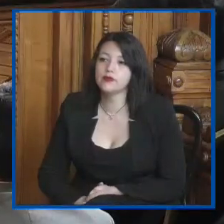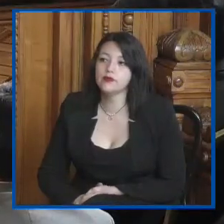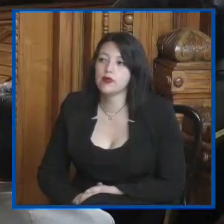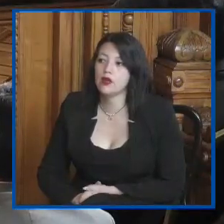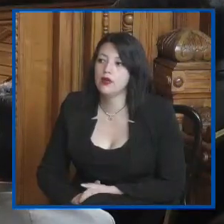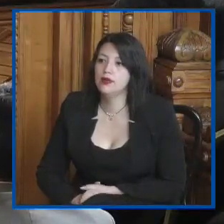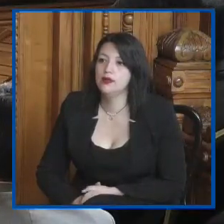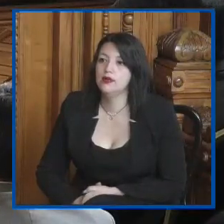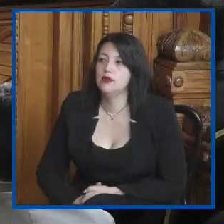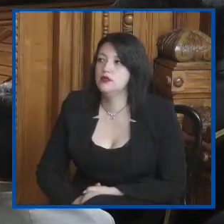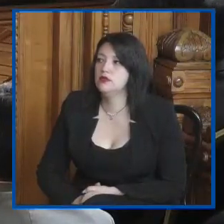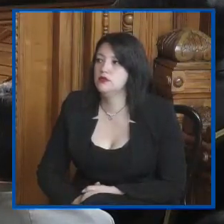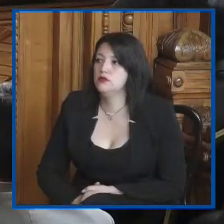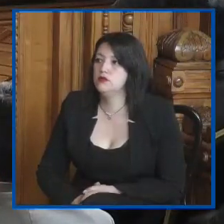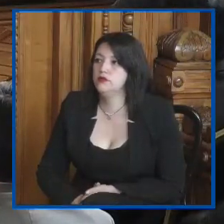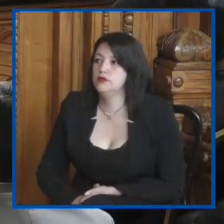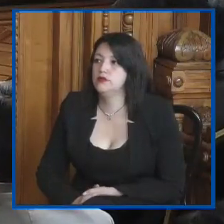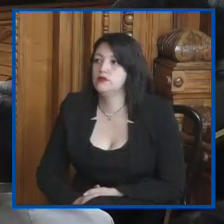¿Alguna otra? ¿Alguien?